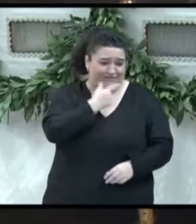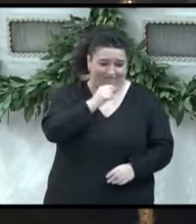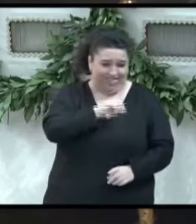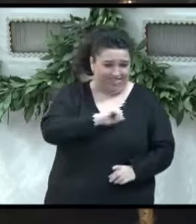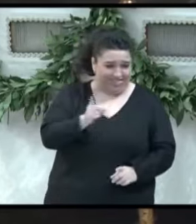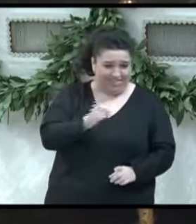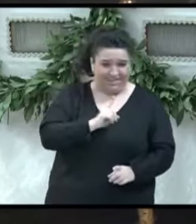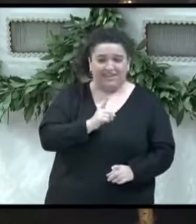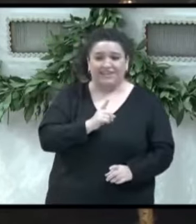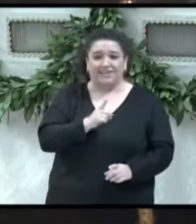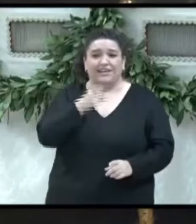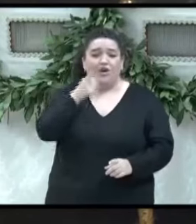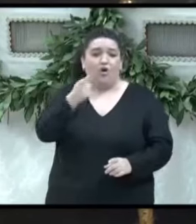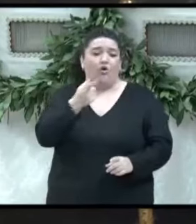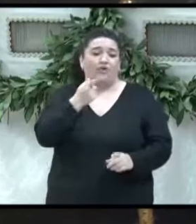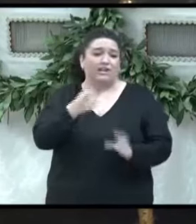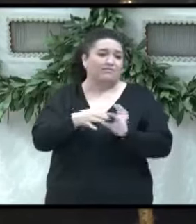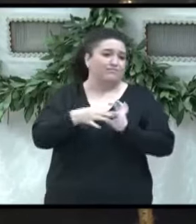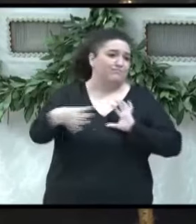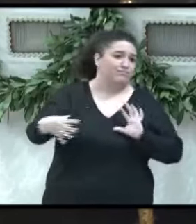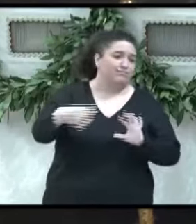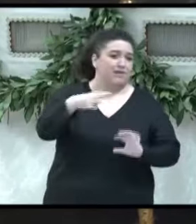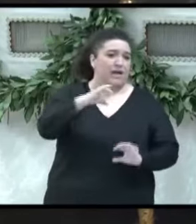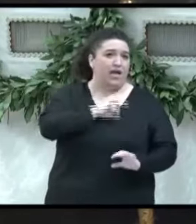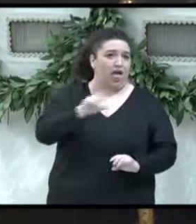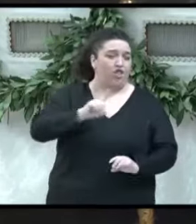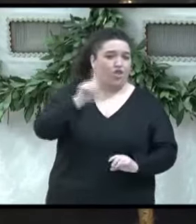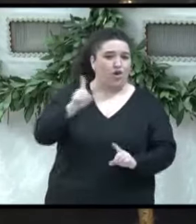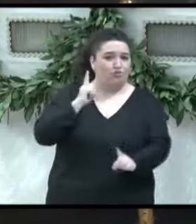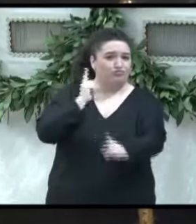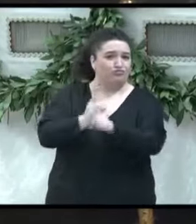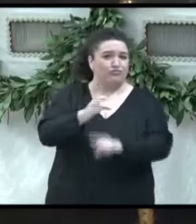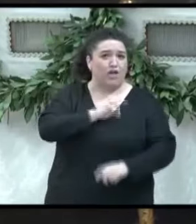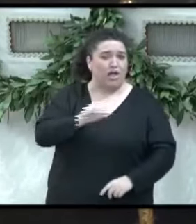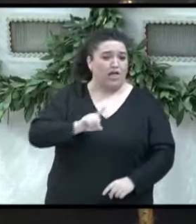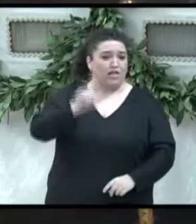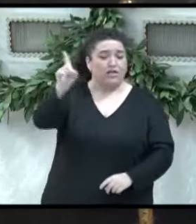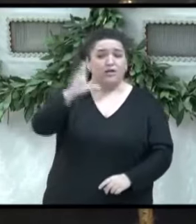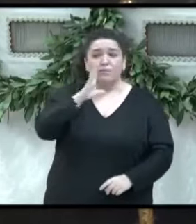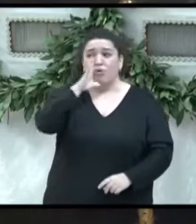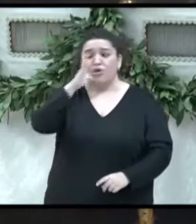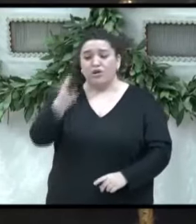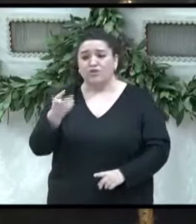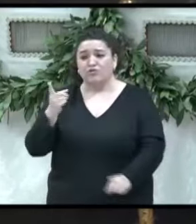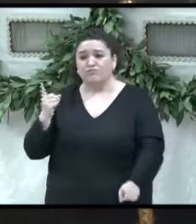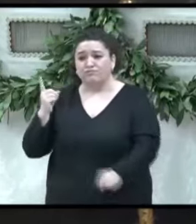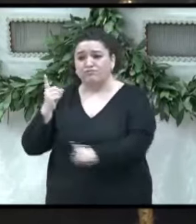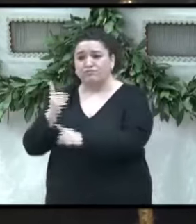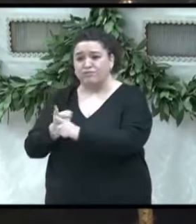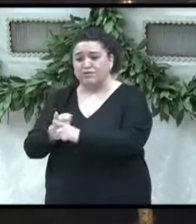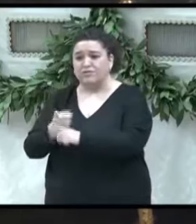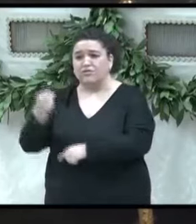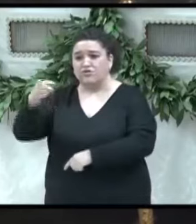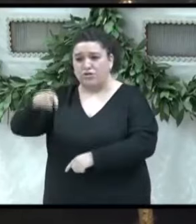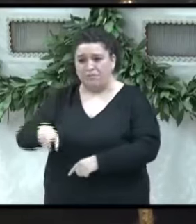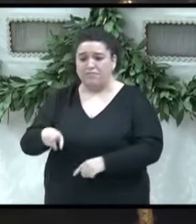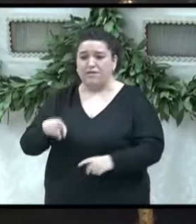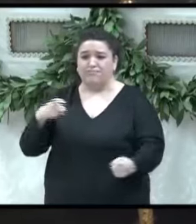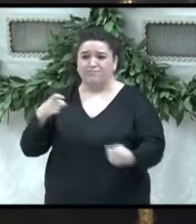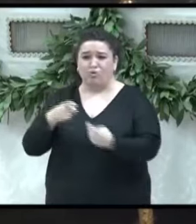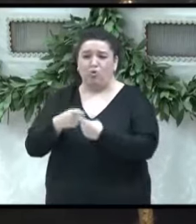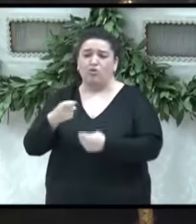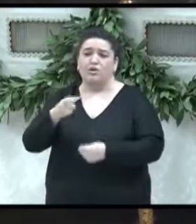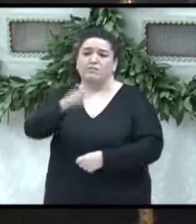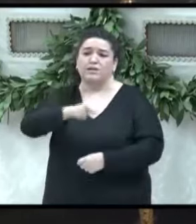Dios que prescinde de Dios o que ataca a Dios Y por eso ataca también a los cristianos